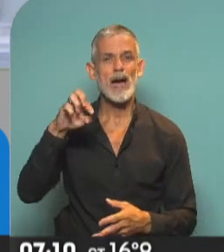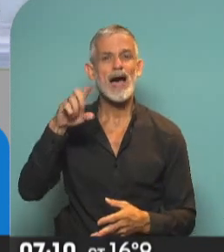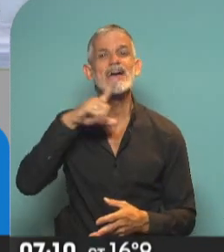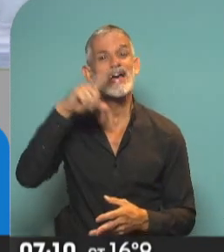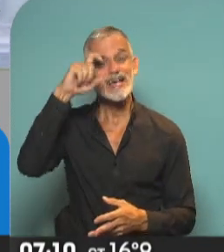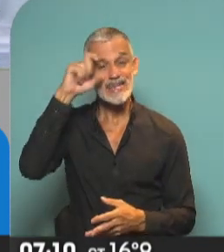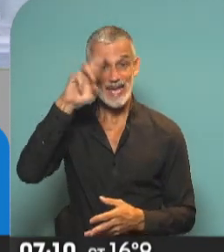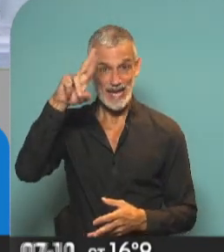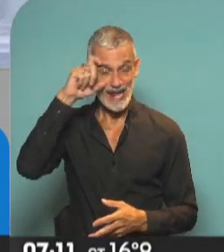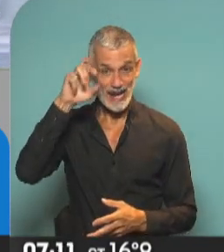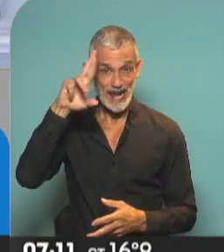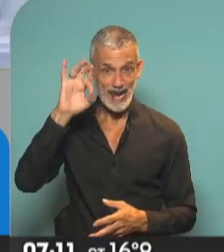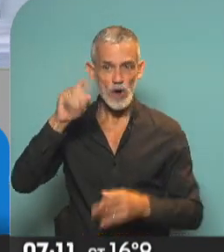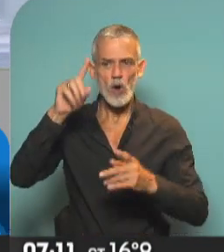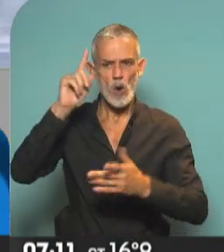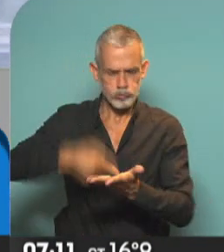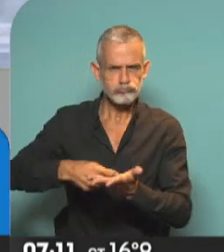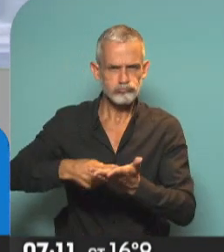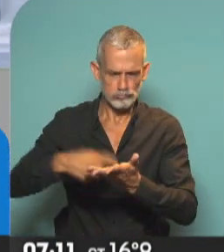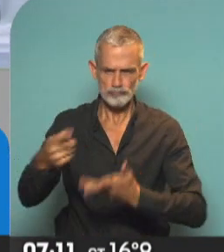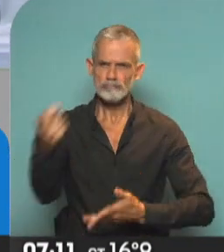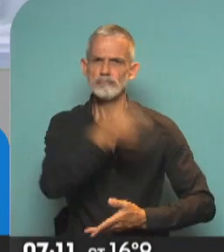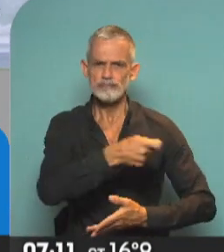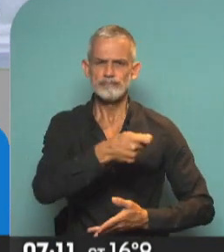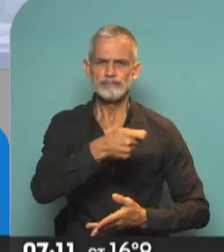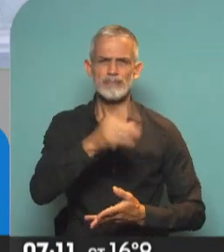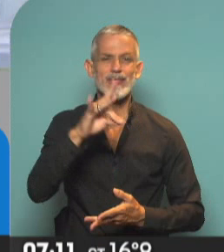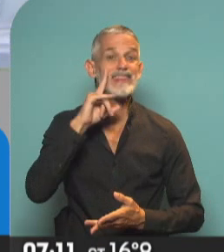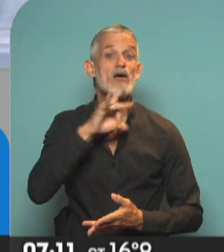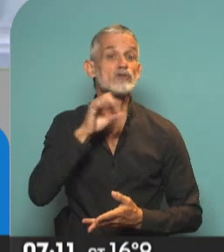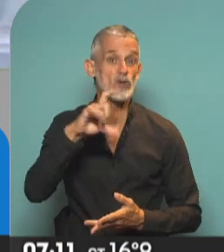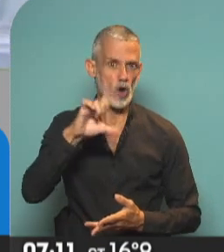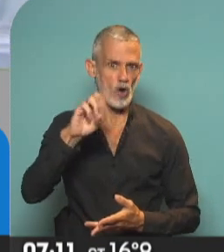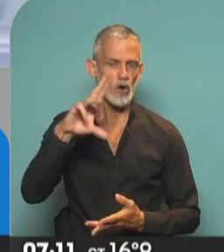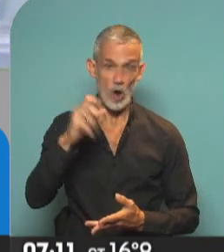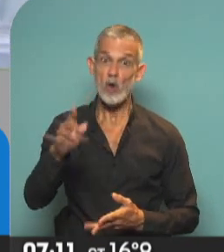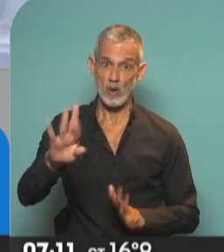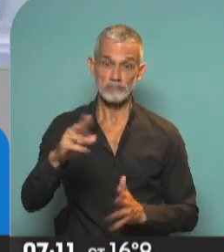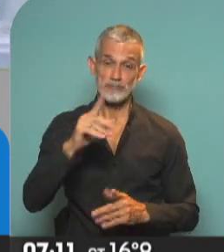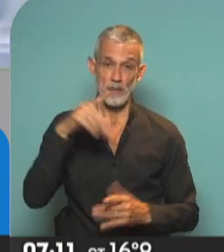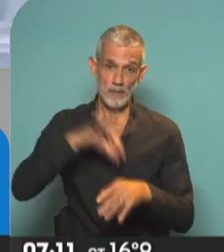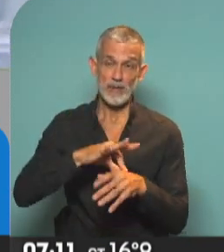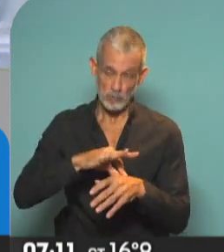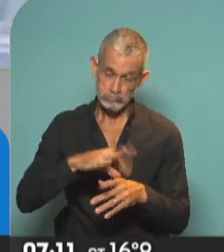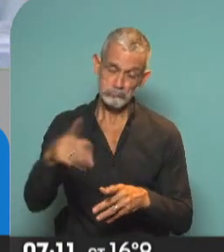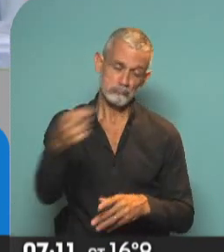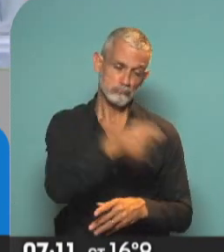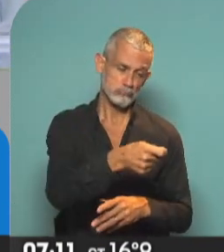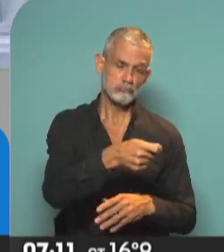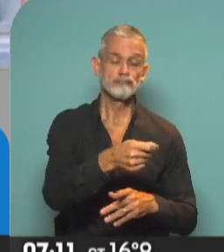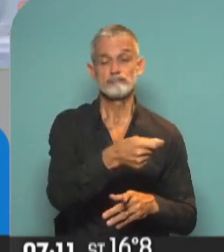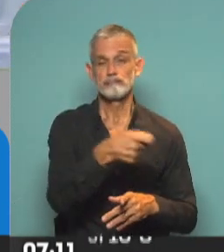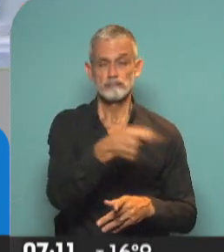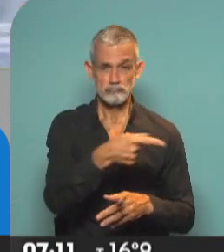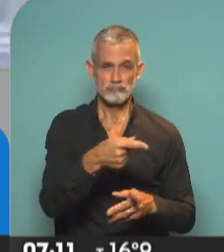Terrero, ordenó mediante una medida cautelar que se le suministrara. La sustancia le fue suministrada el día siguiente, el fallo